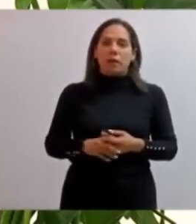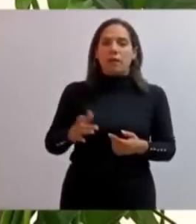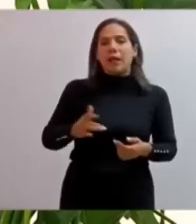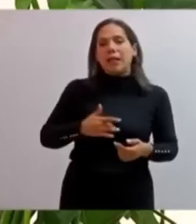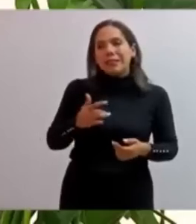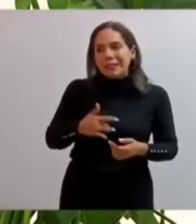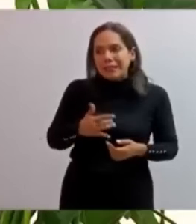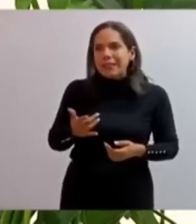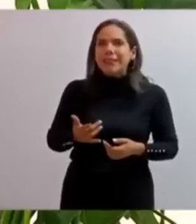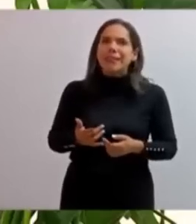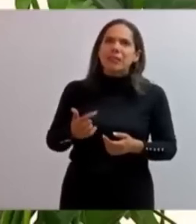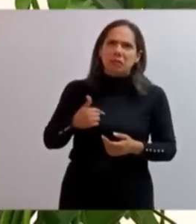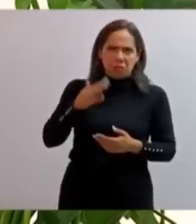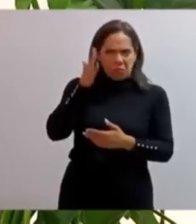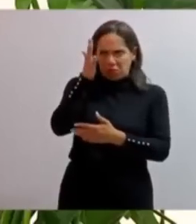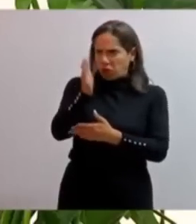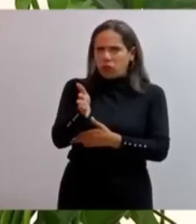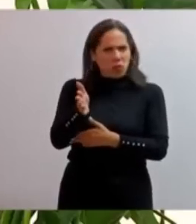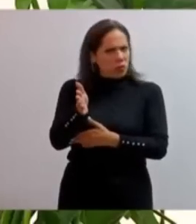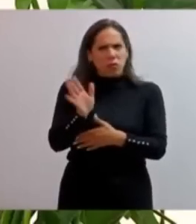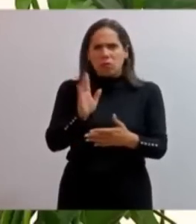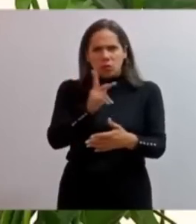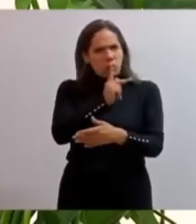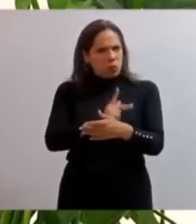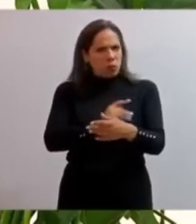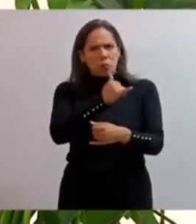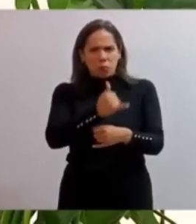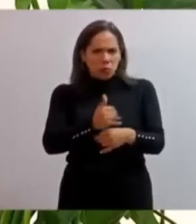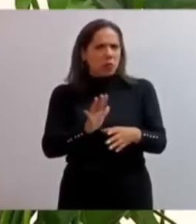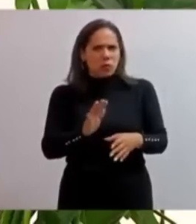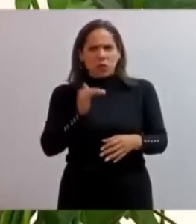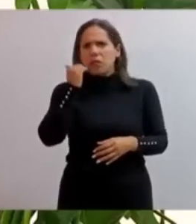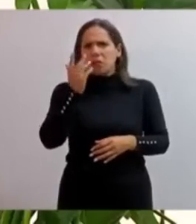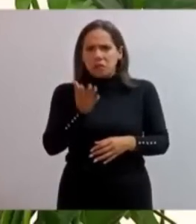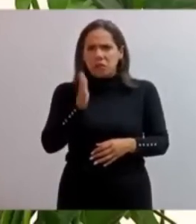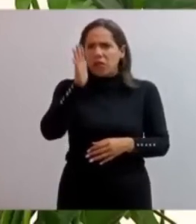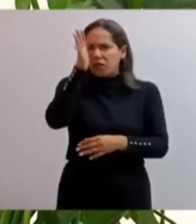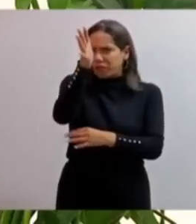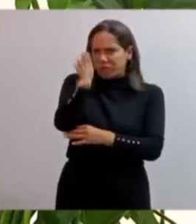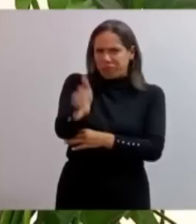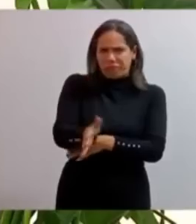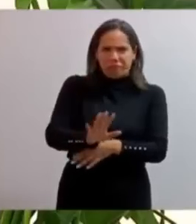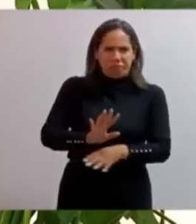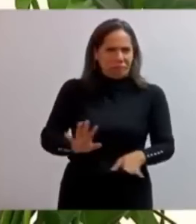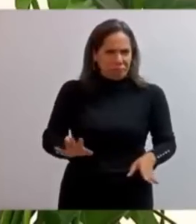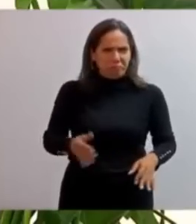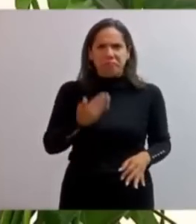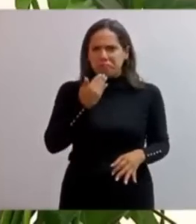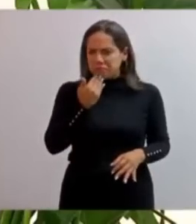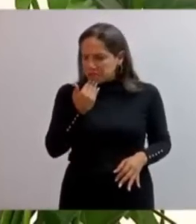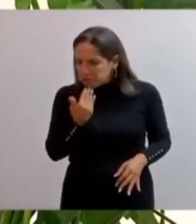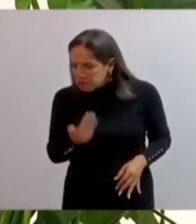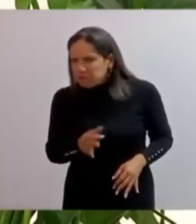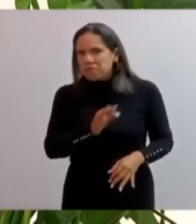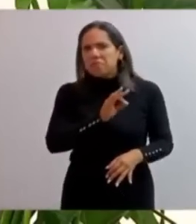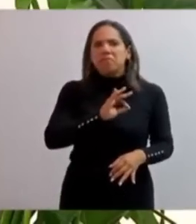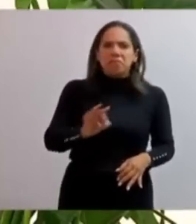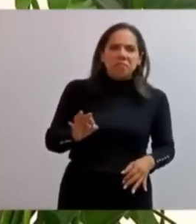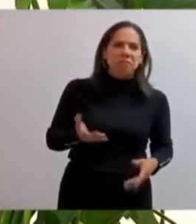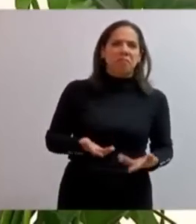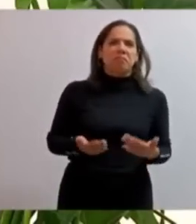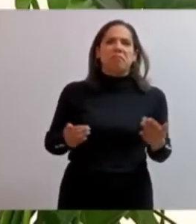o quiera o aspire a un proyecto de formación específico que puede ser un curso